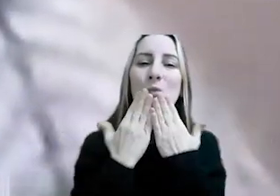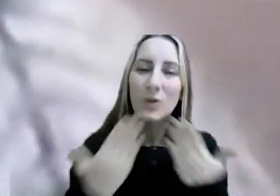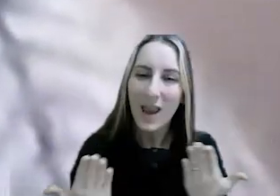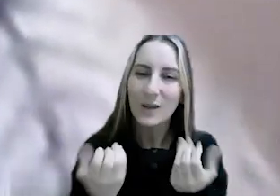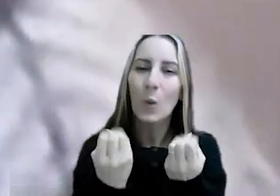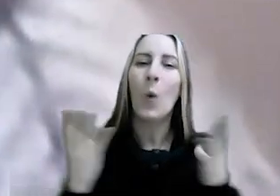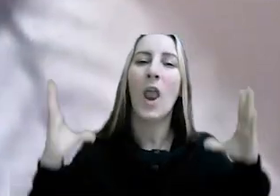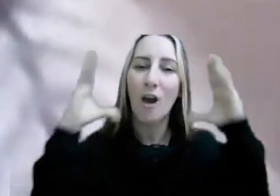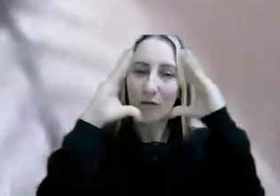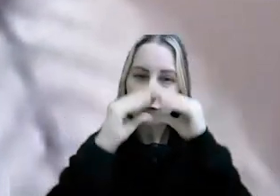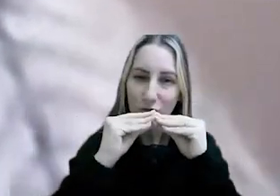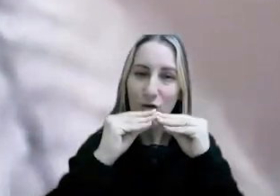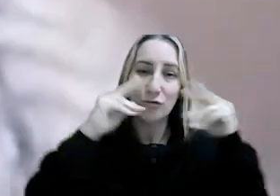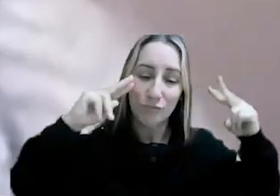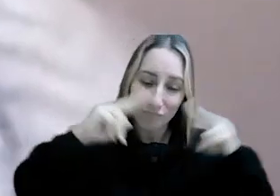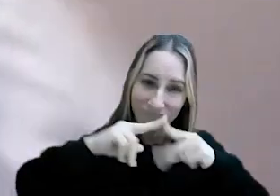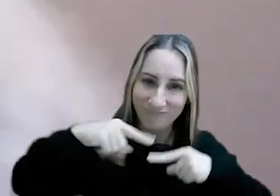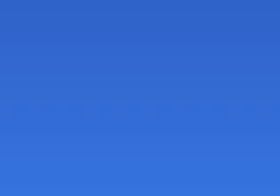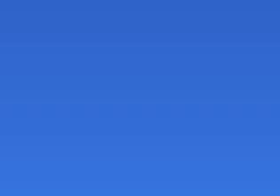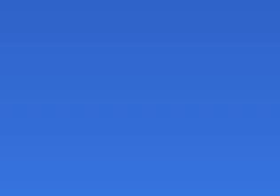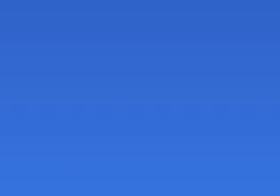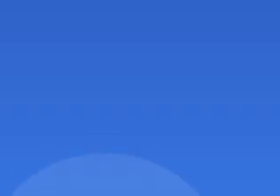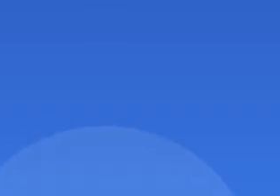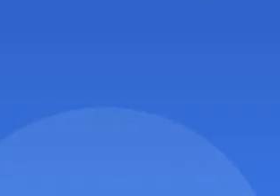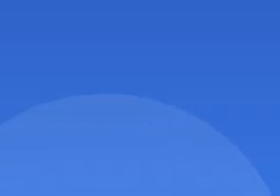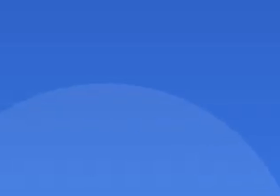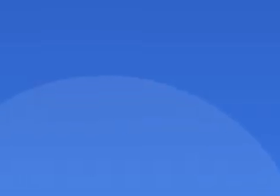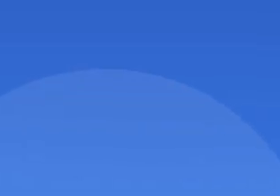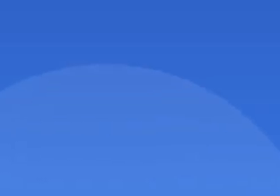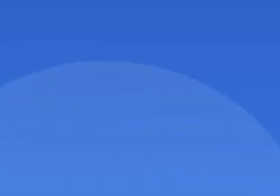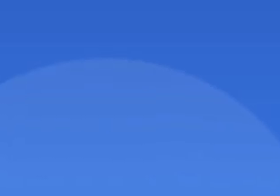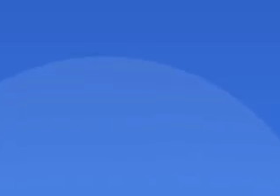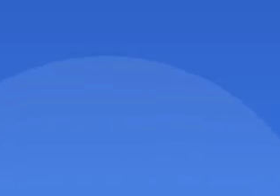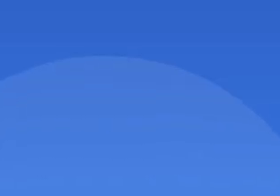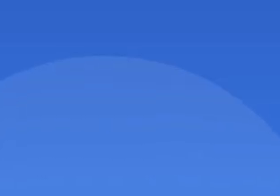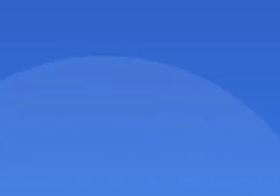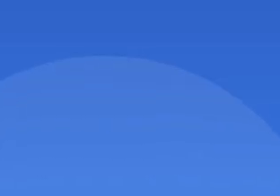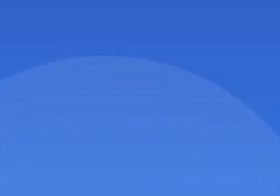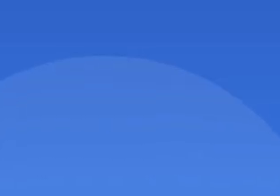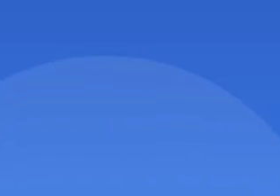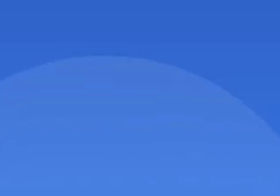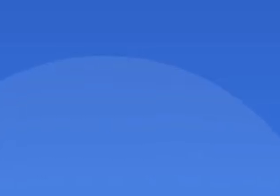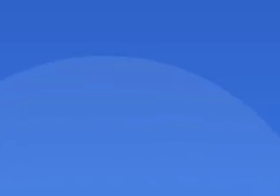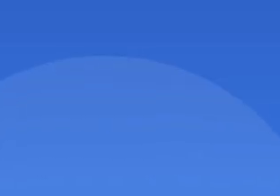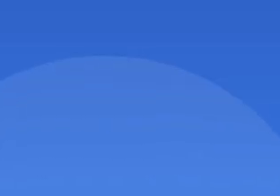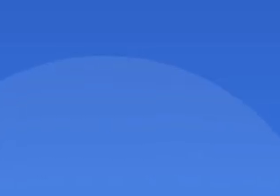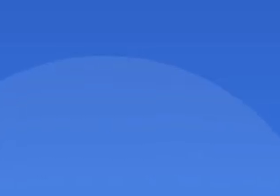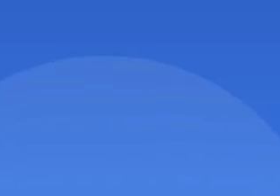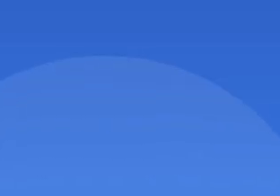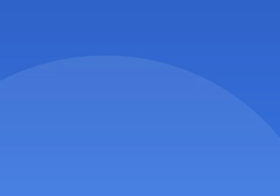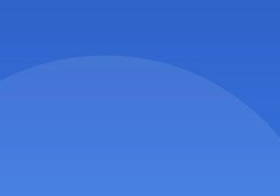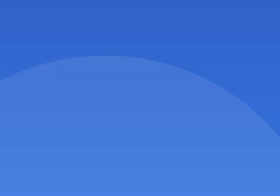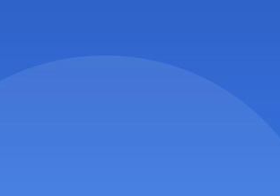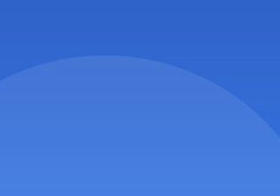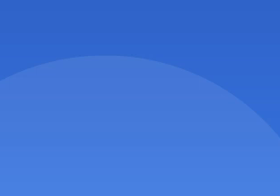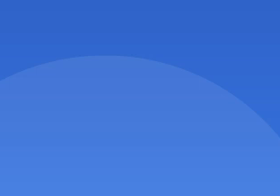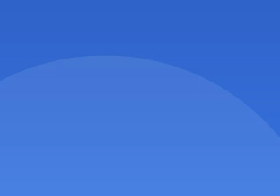y nos vemos en las próximas jornadas. Chau, Por chau. favor.